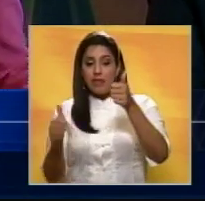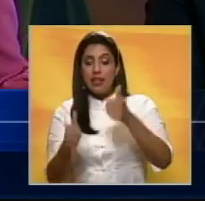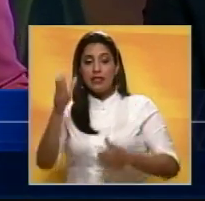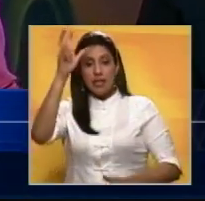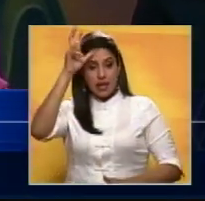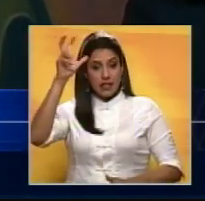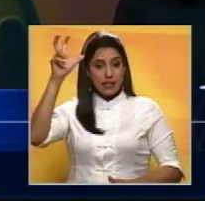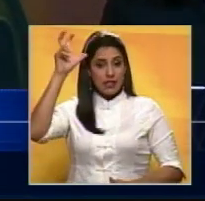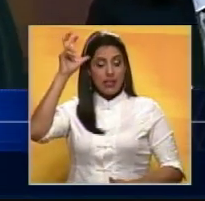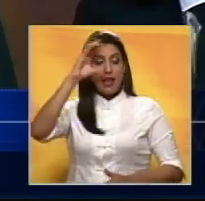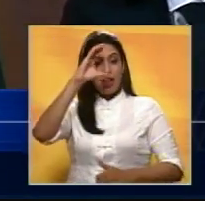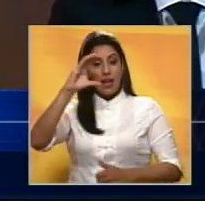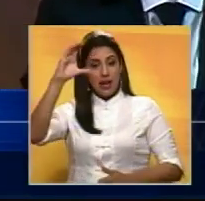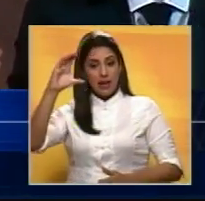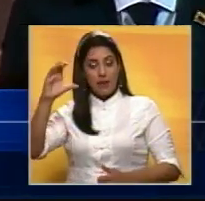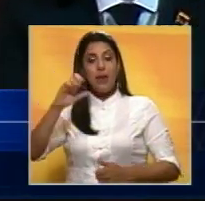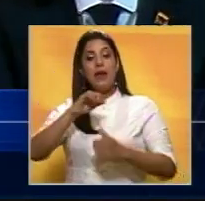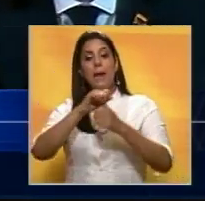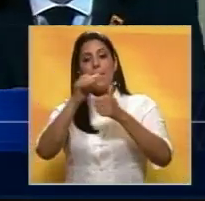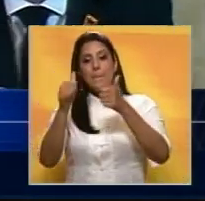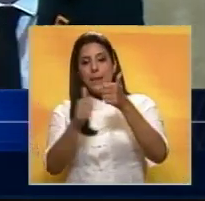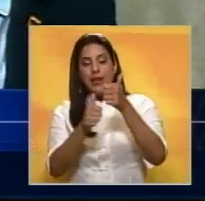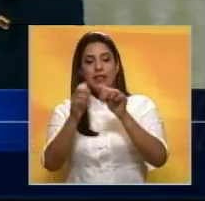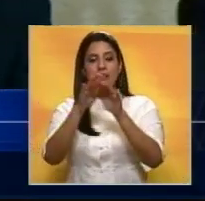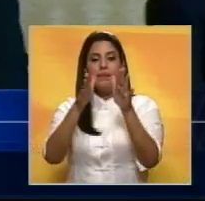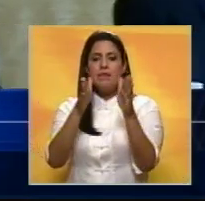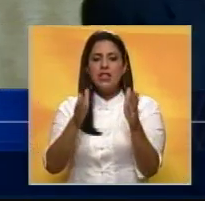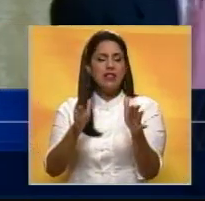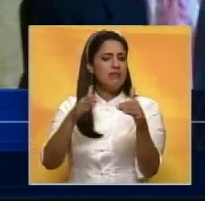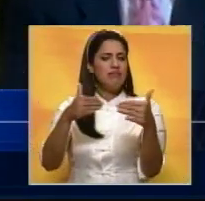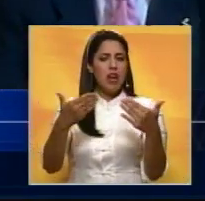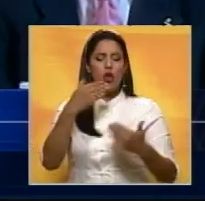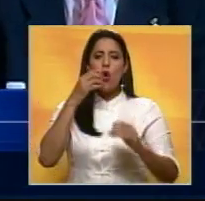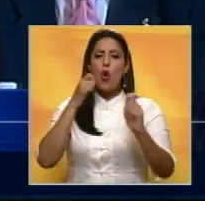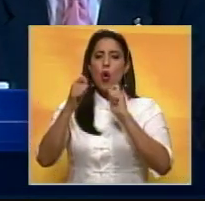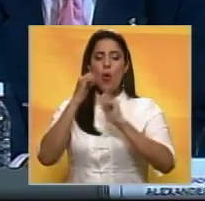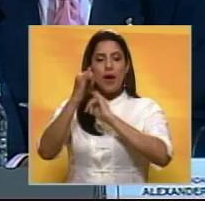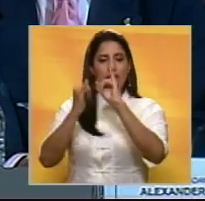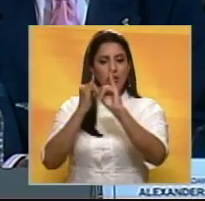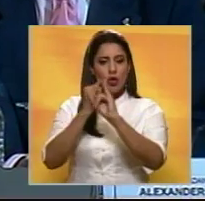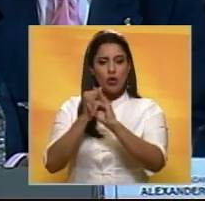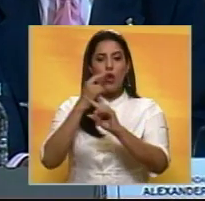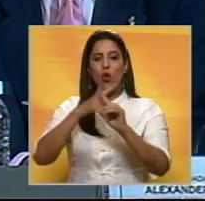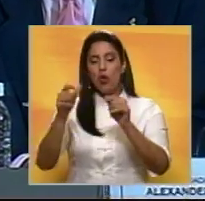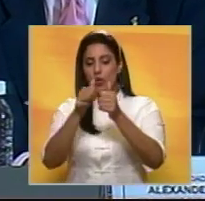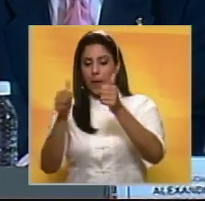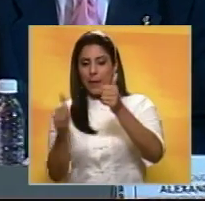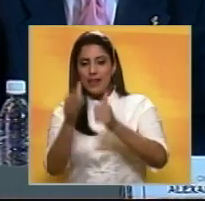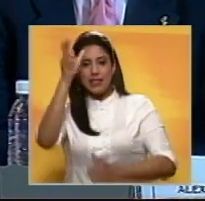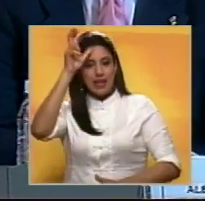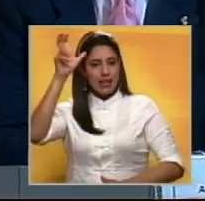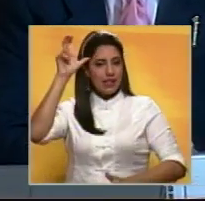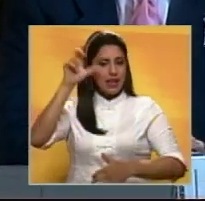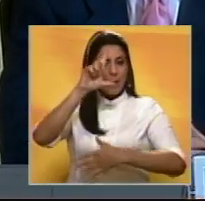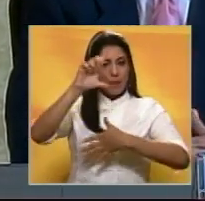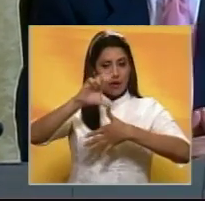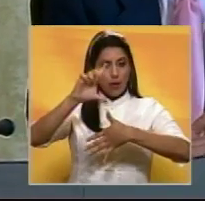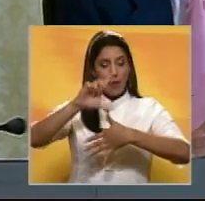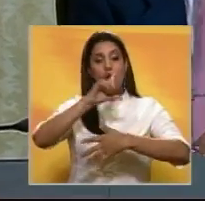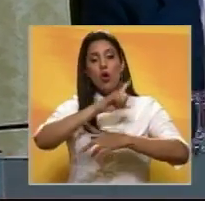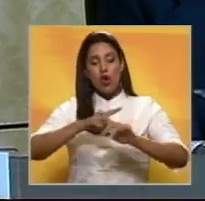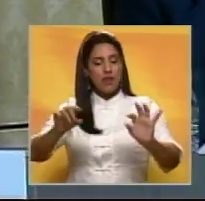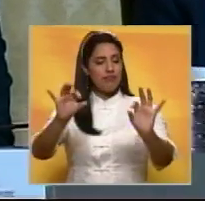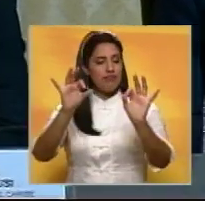el vicecanciller para el Caribe, el viceministro para la comunicación internacional, el vicecanciller para América Latina y